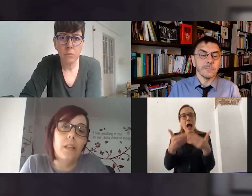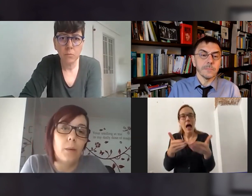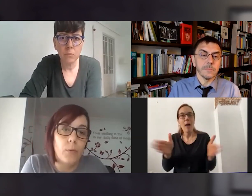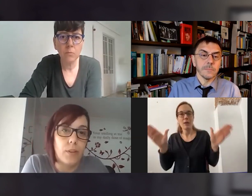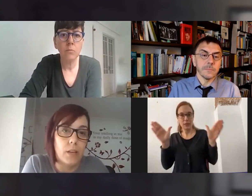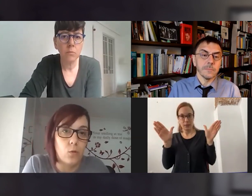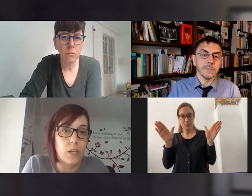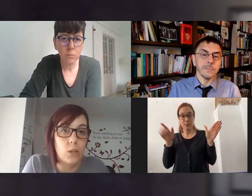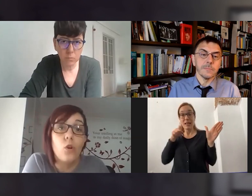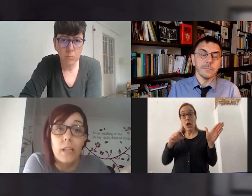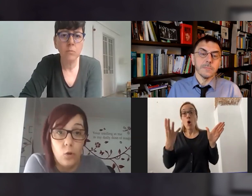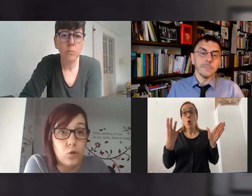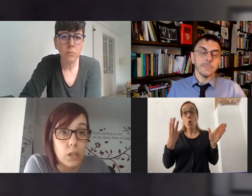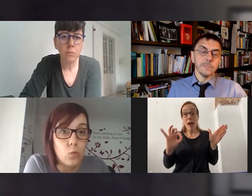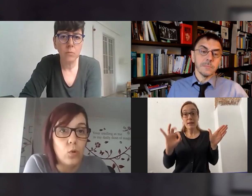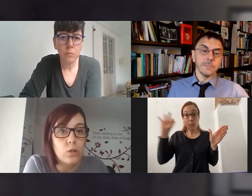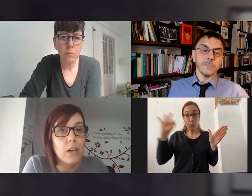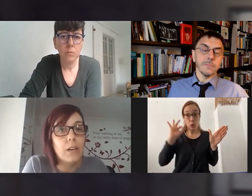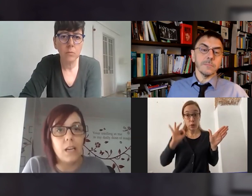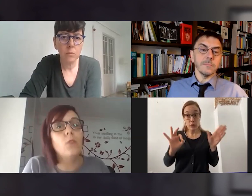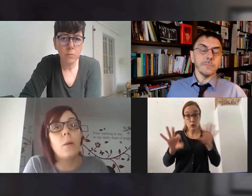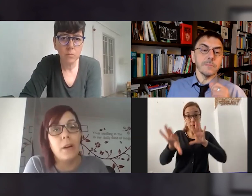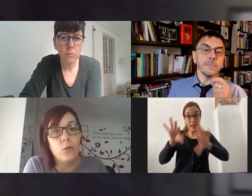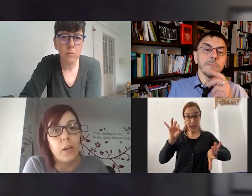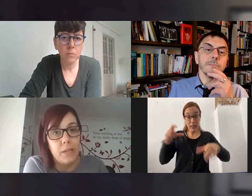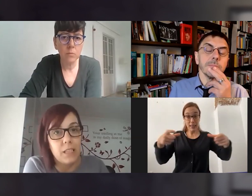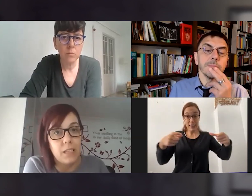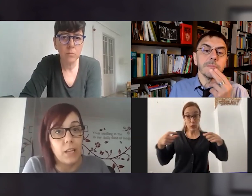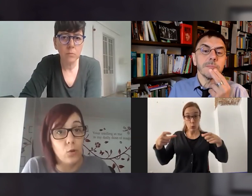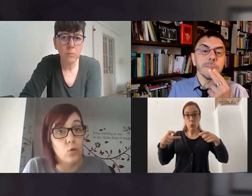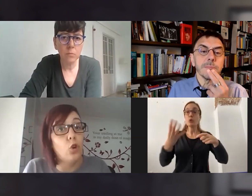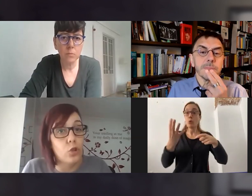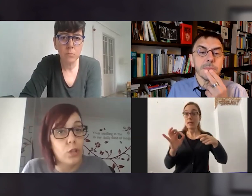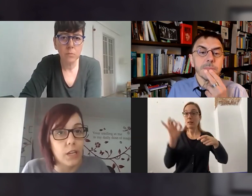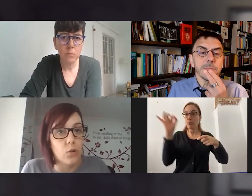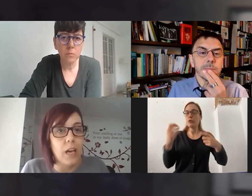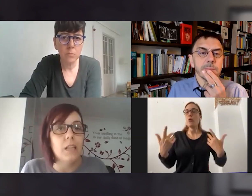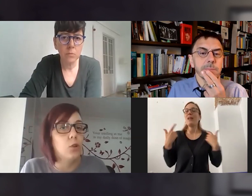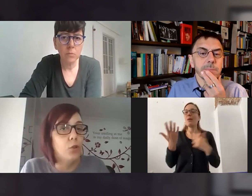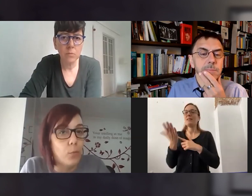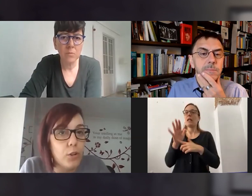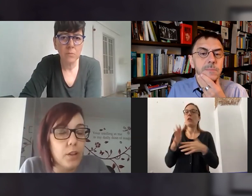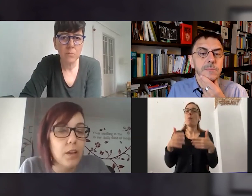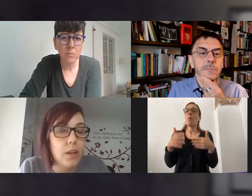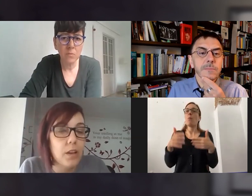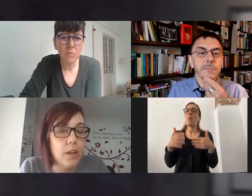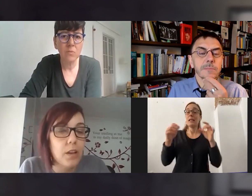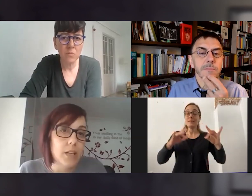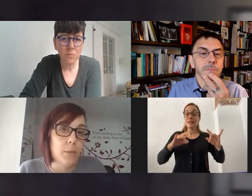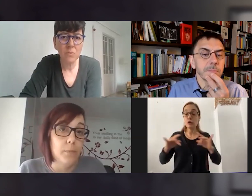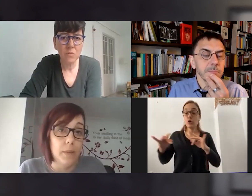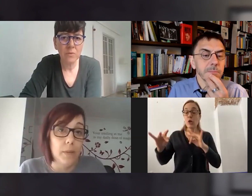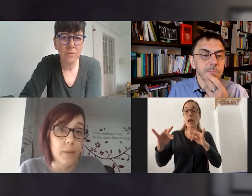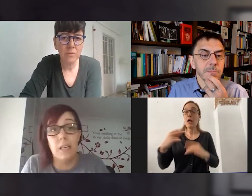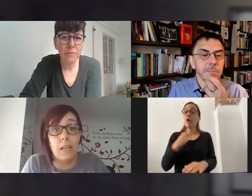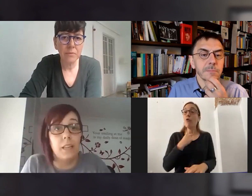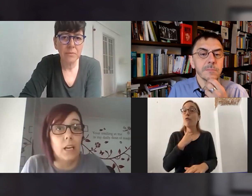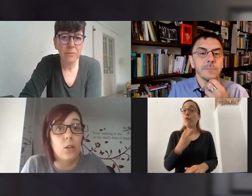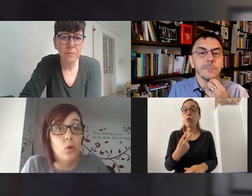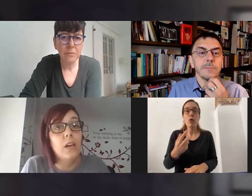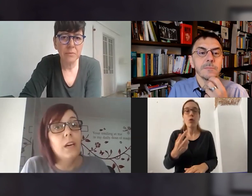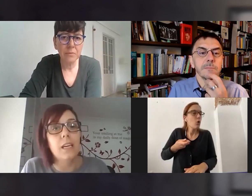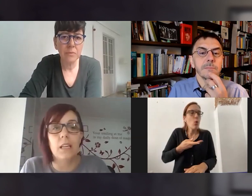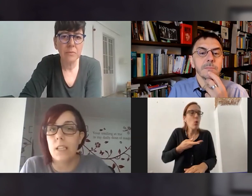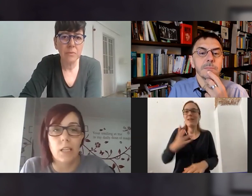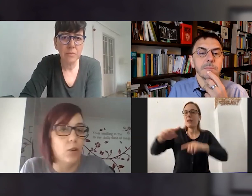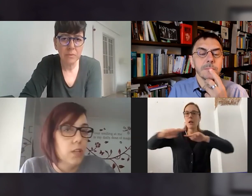ese 40% que escogen los círculos tenga una mayor representación, no solo territorial, sino de voz, de cara a cualquier